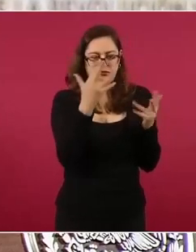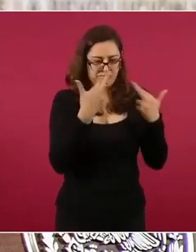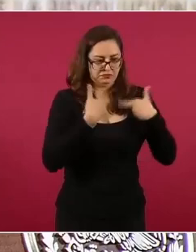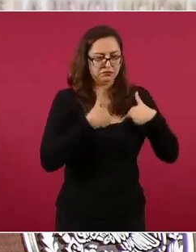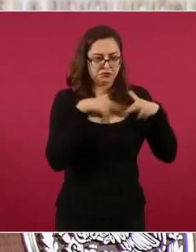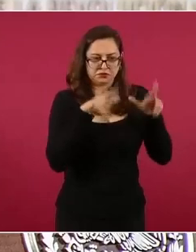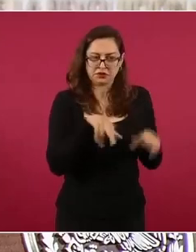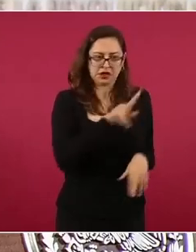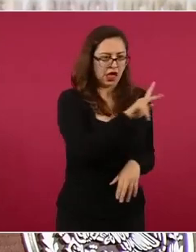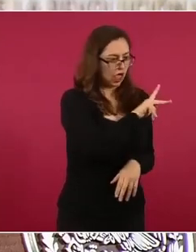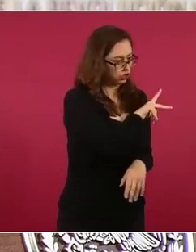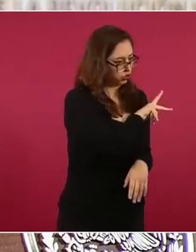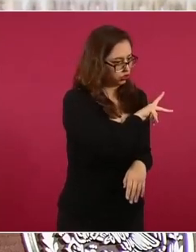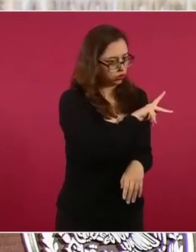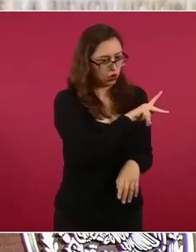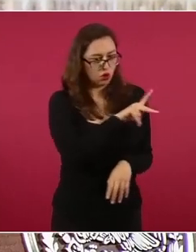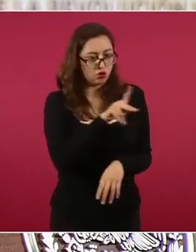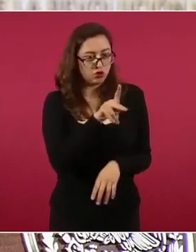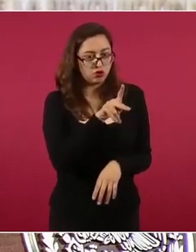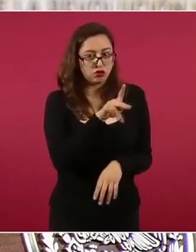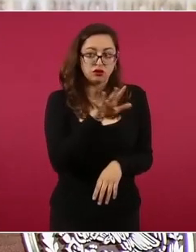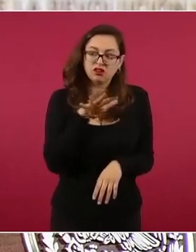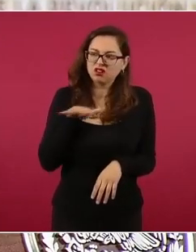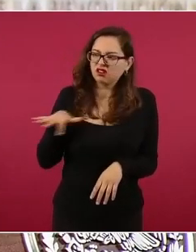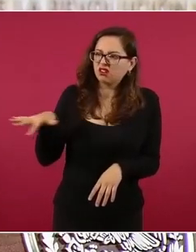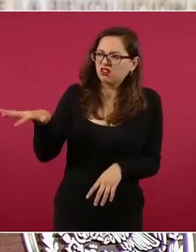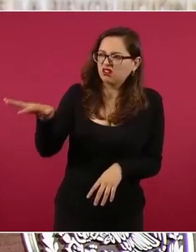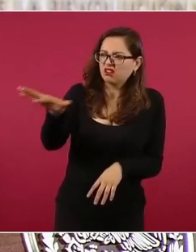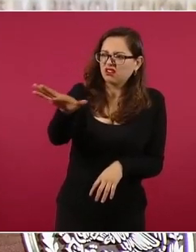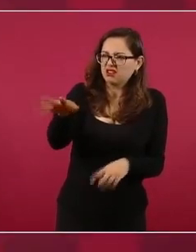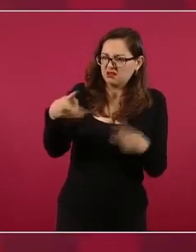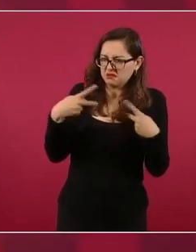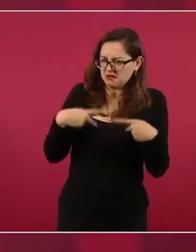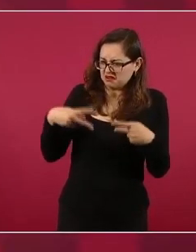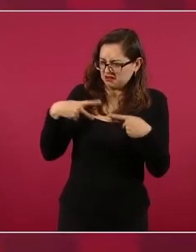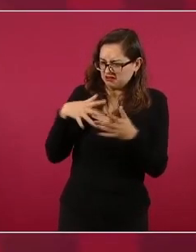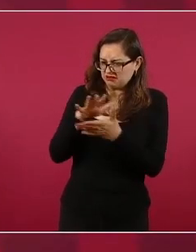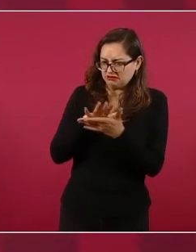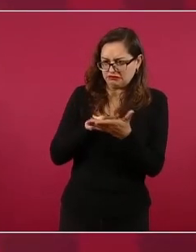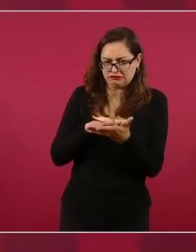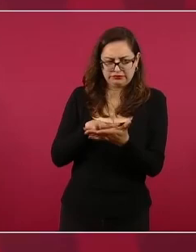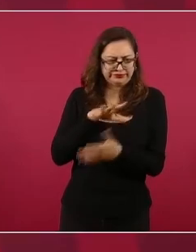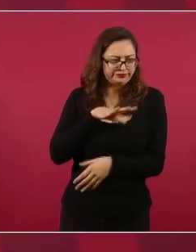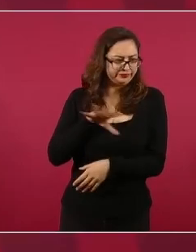menos al pueblo raso.